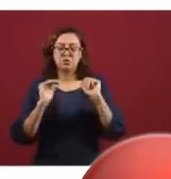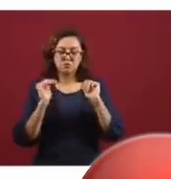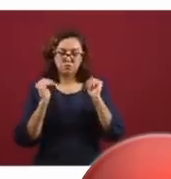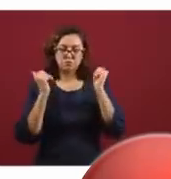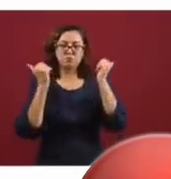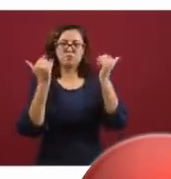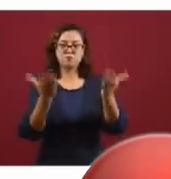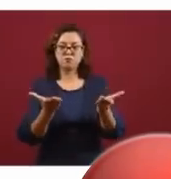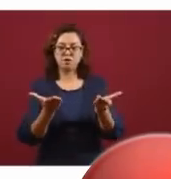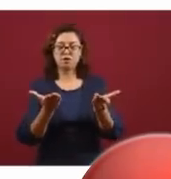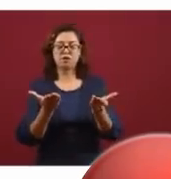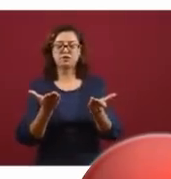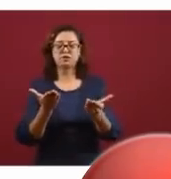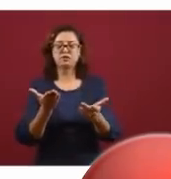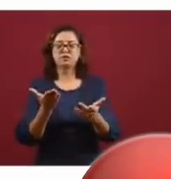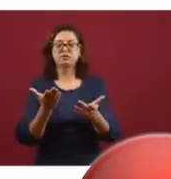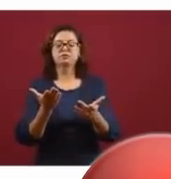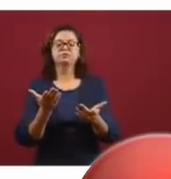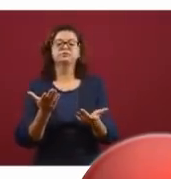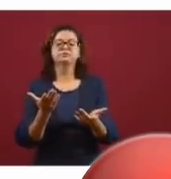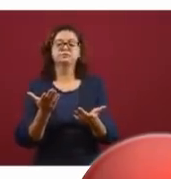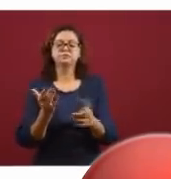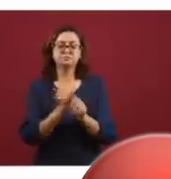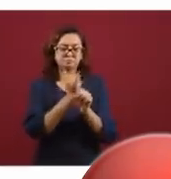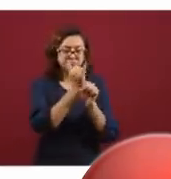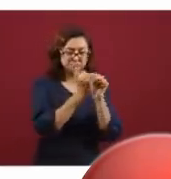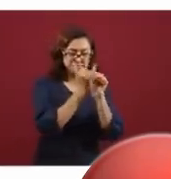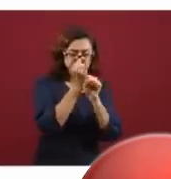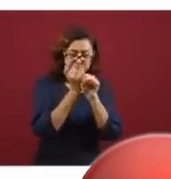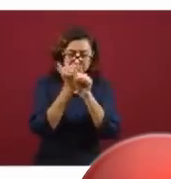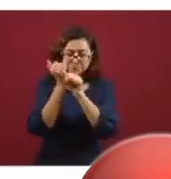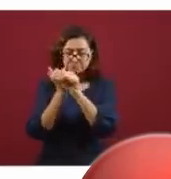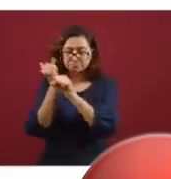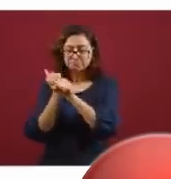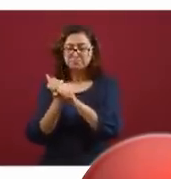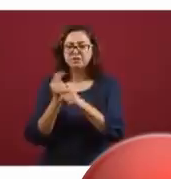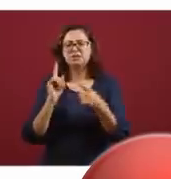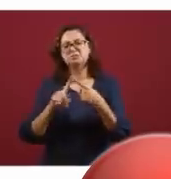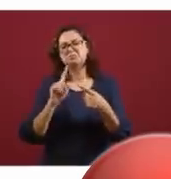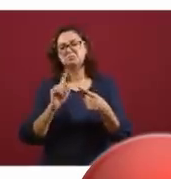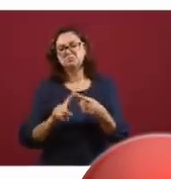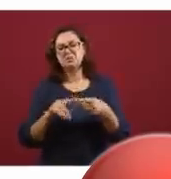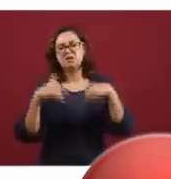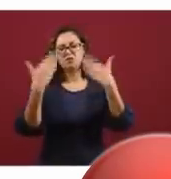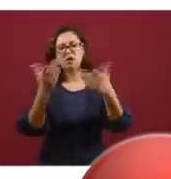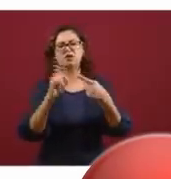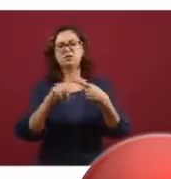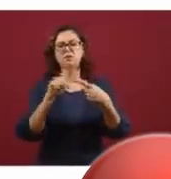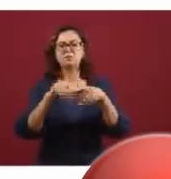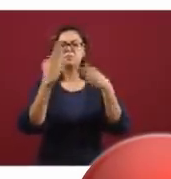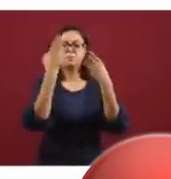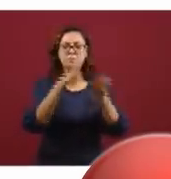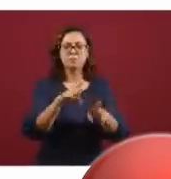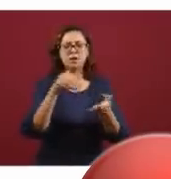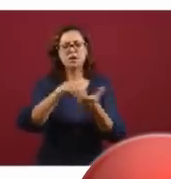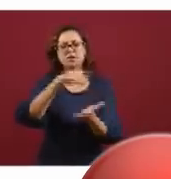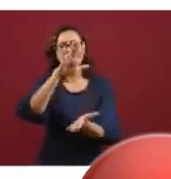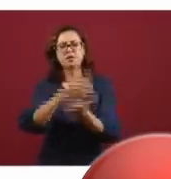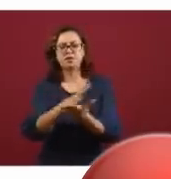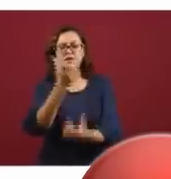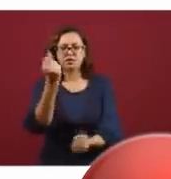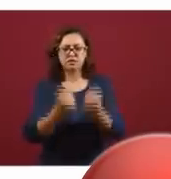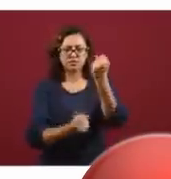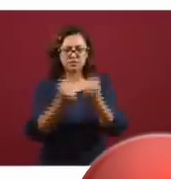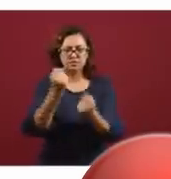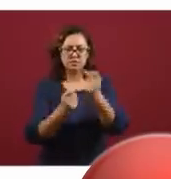se verifican fuentes externas es sector financiero, registro vehicular, que tenemos el padrón